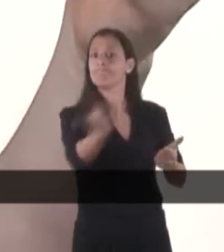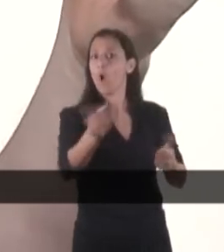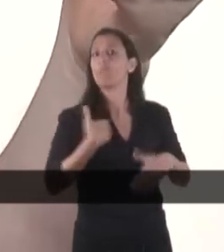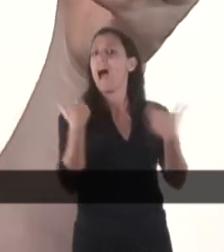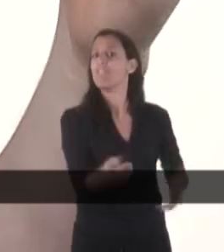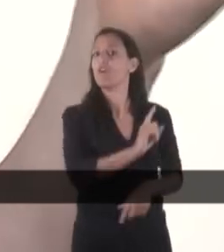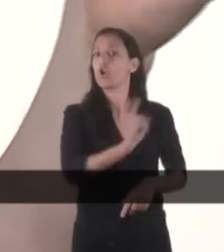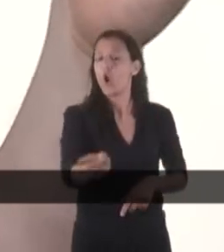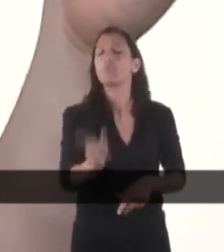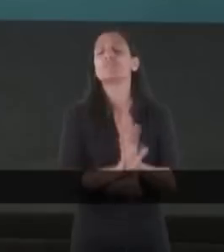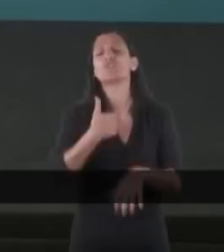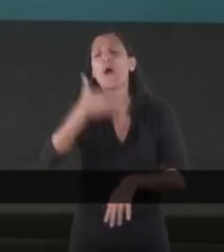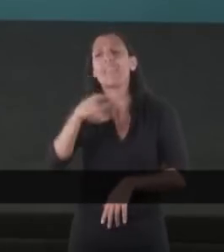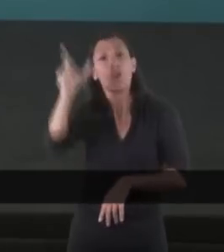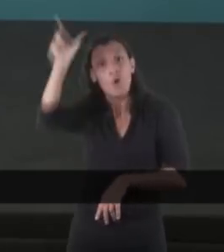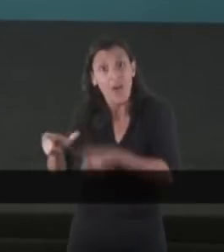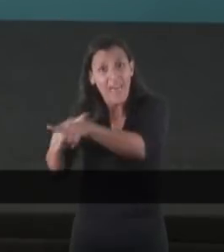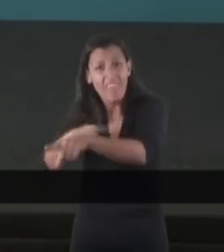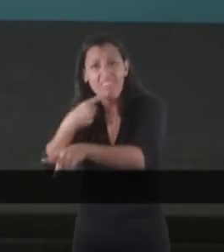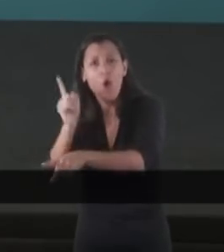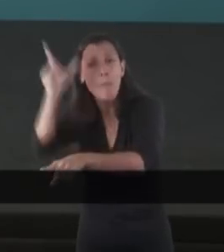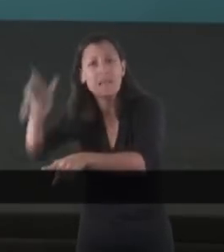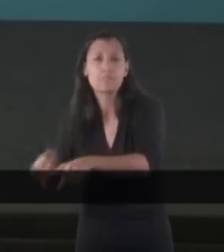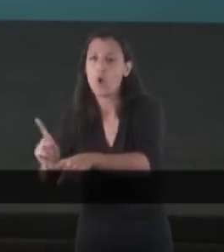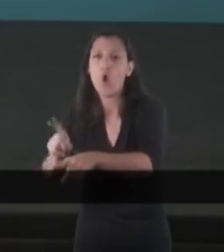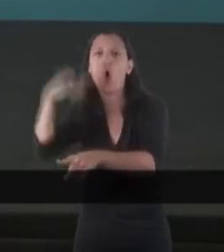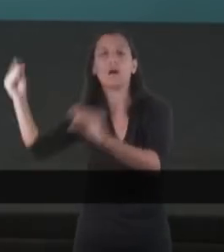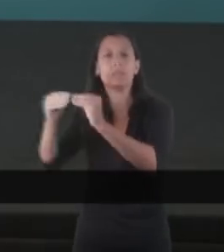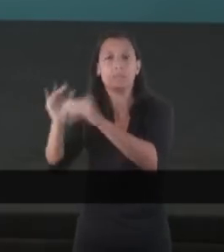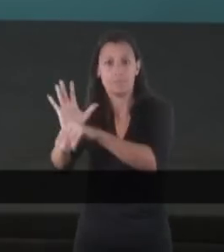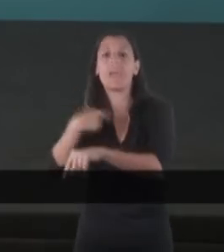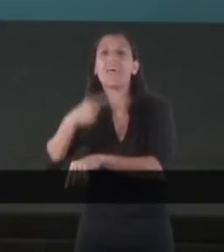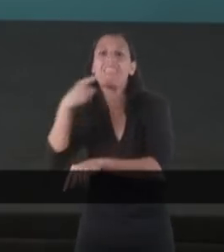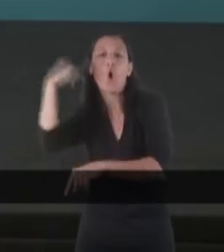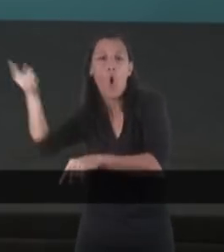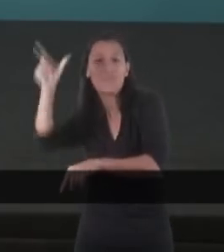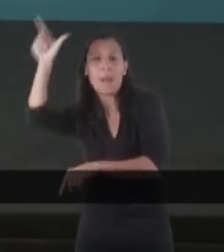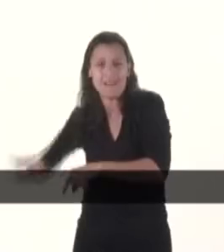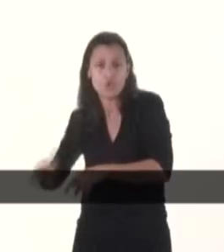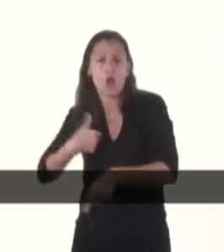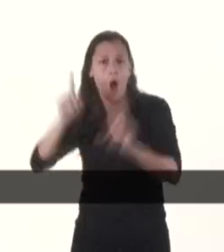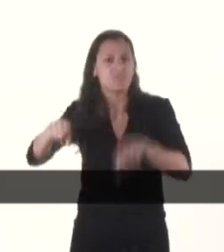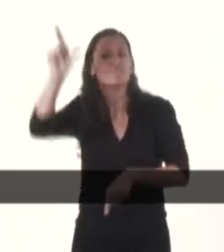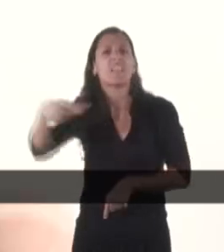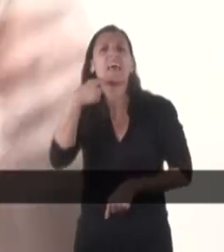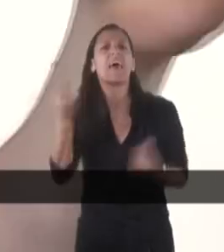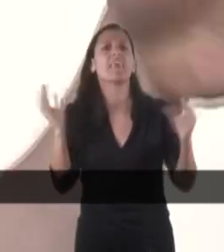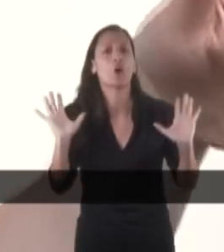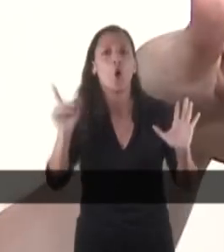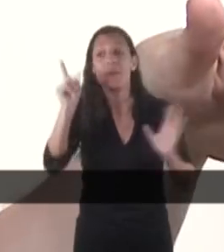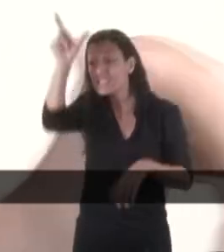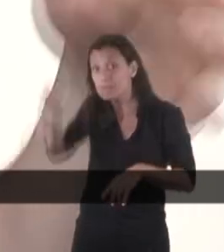un ida y vuelta medio... Entiendo que no salió él, ¿no? Salió una vocera, un vocero. O sea, no sabemos todavía qué dijo el gobernador Bordet. Ah, está bien, pero digo, en